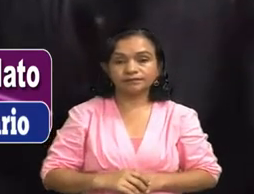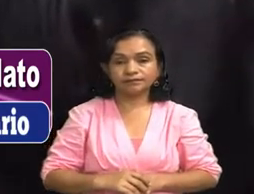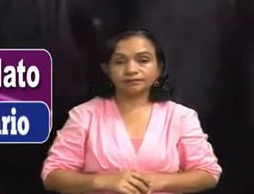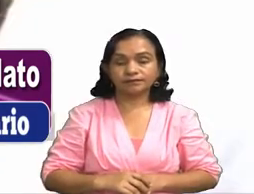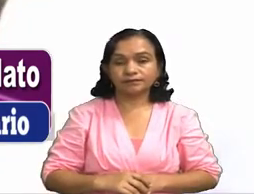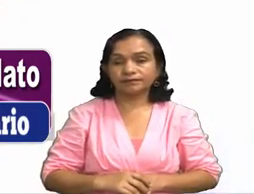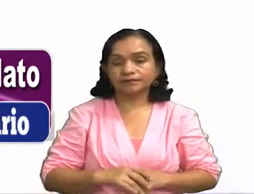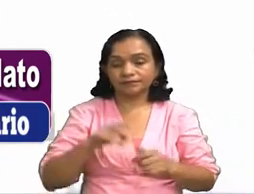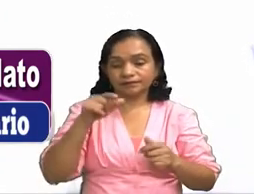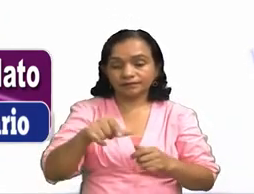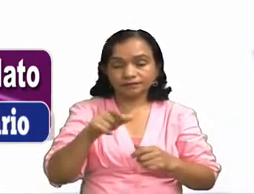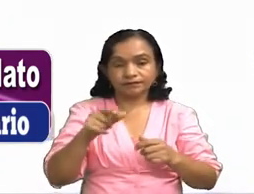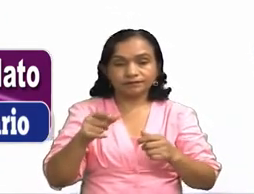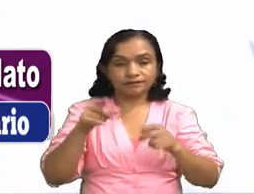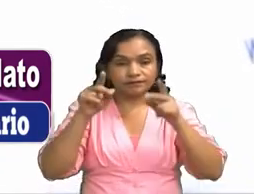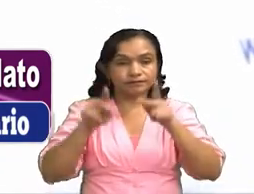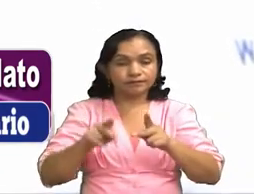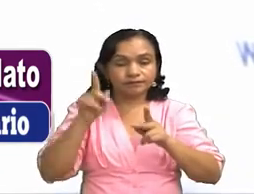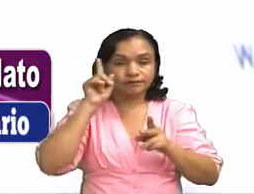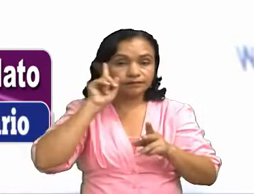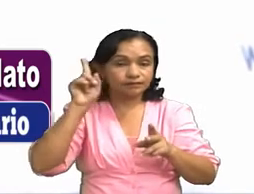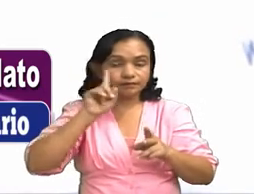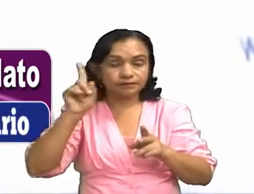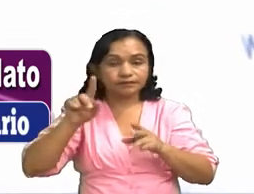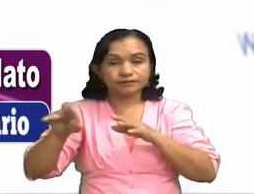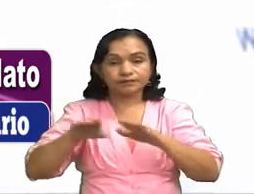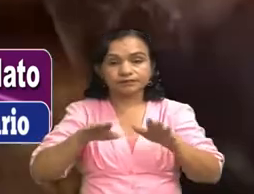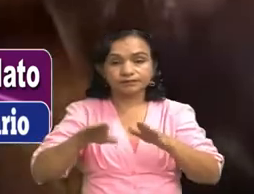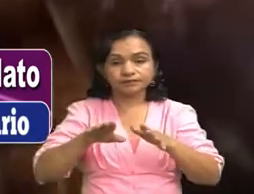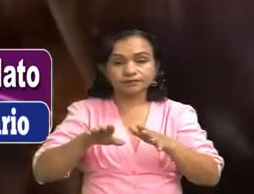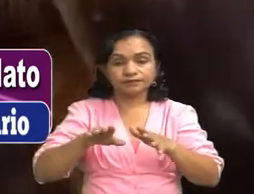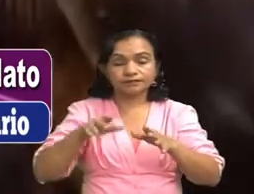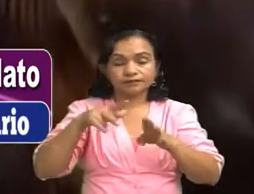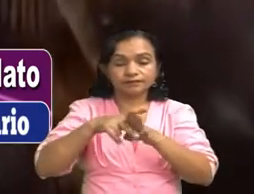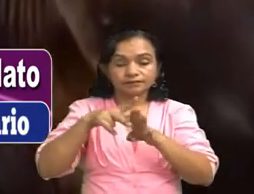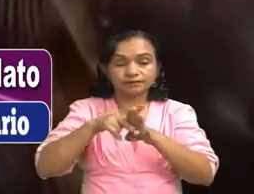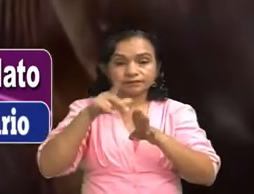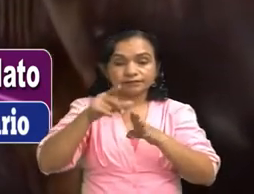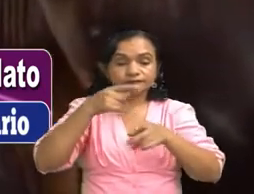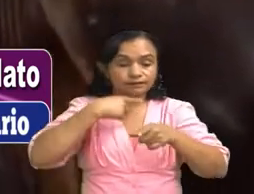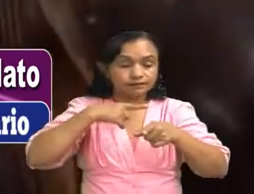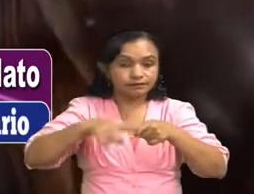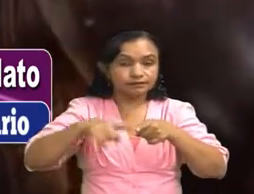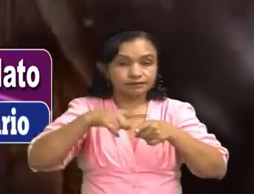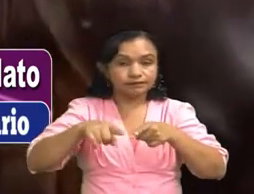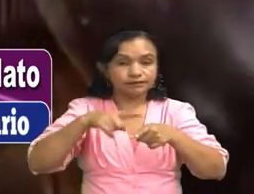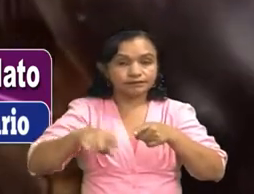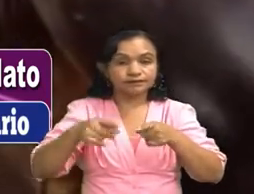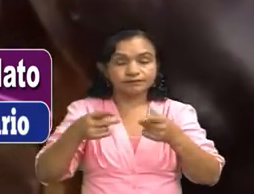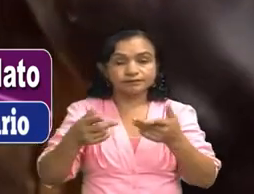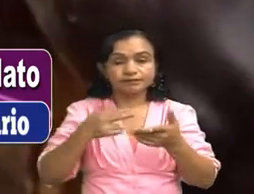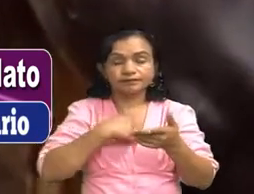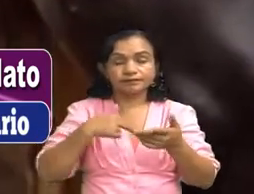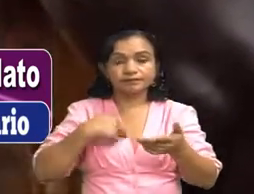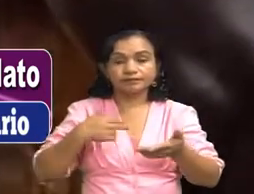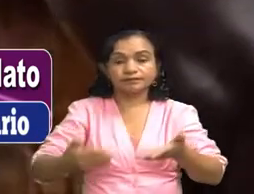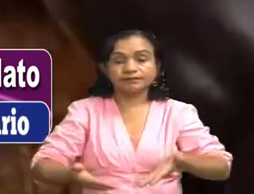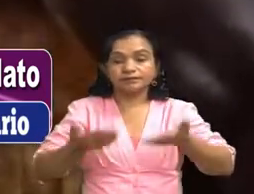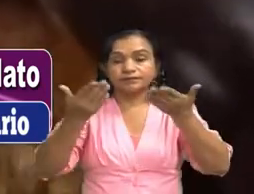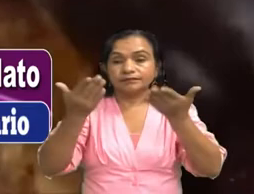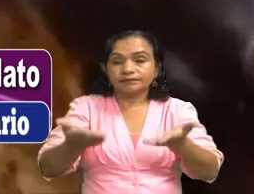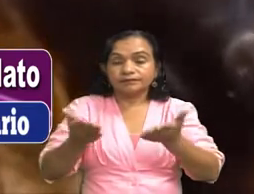¿Sí, sí? De ese productor que no podía sacarse para ir a muestrear su finca, porque hay que pagarlo. Y nosotros le estamos dando en